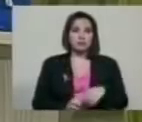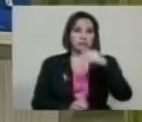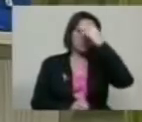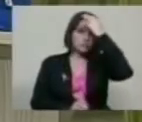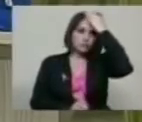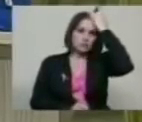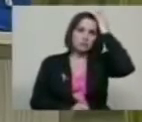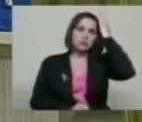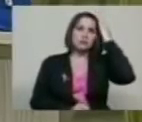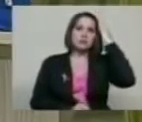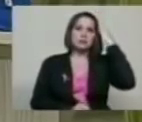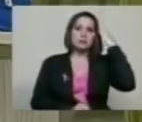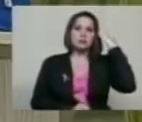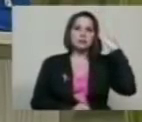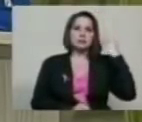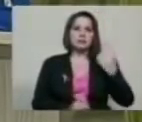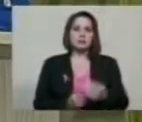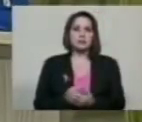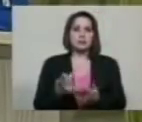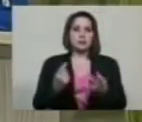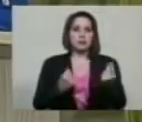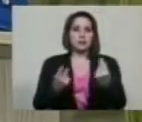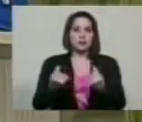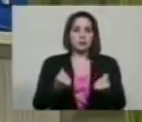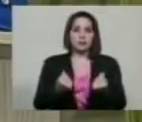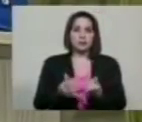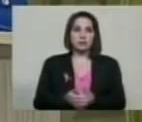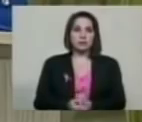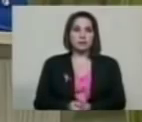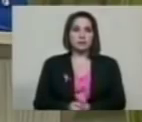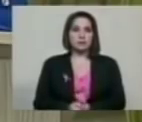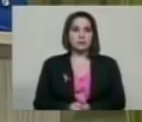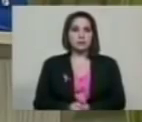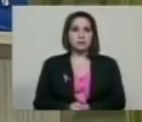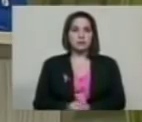millones de bolívares y